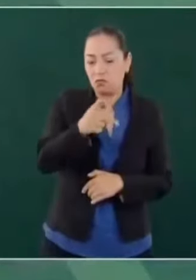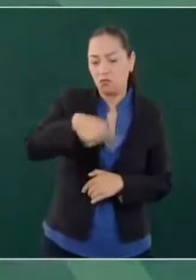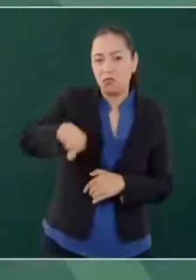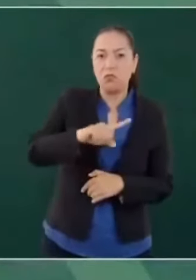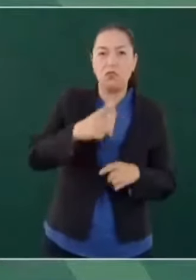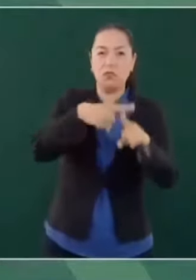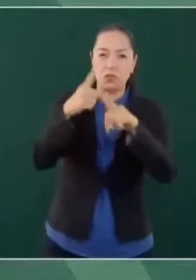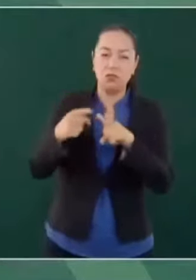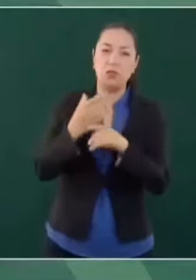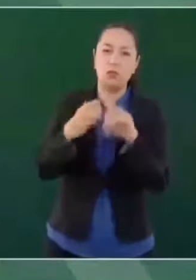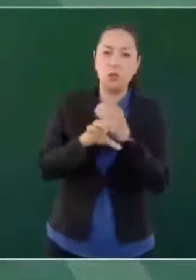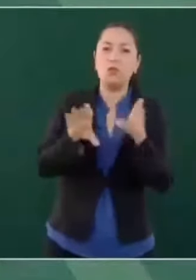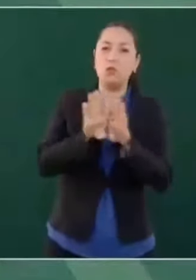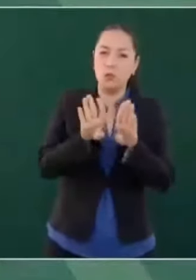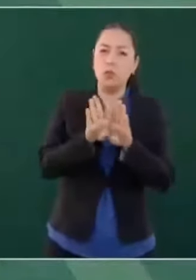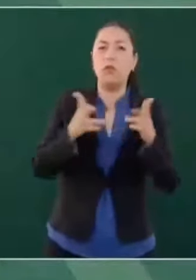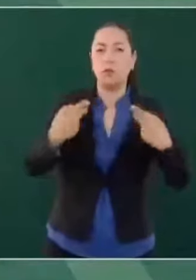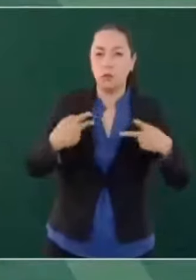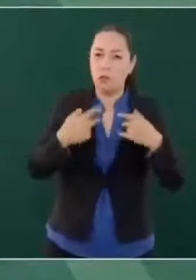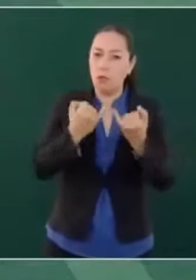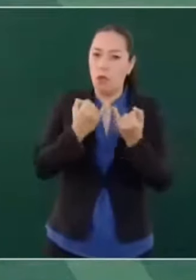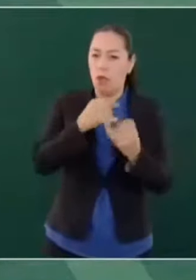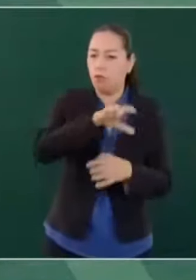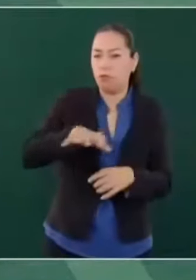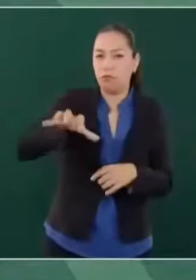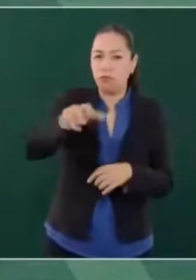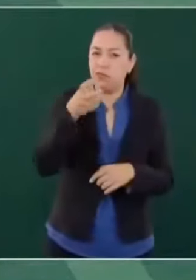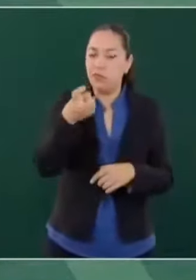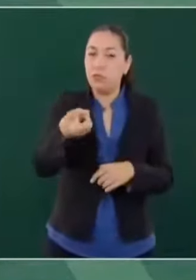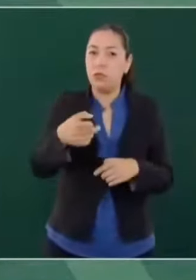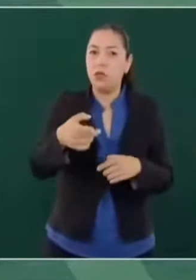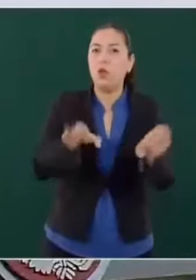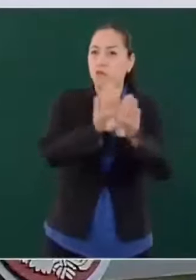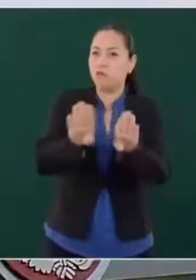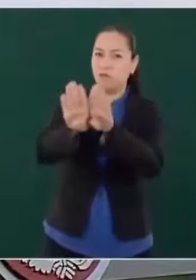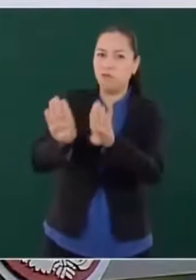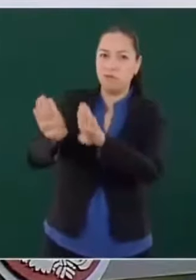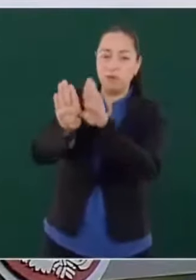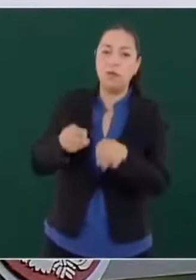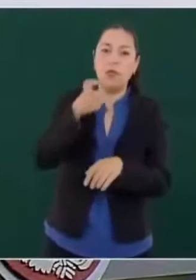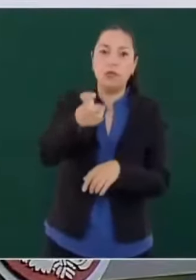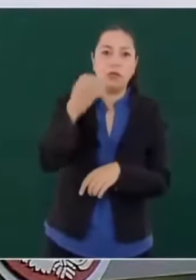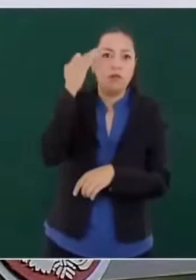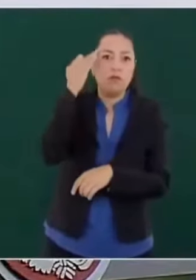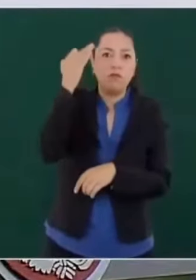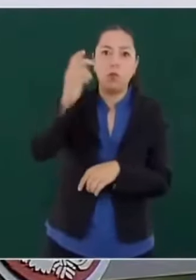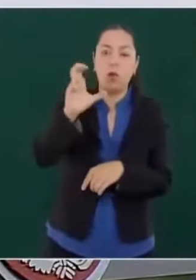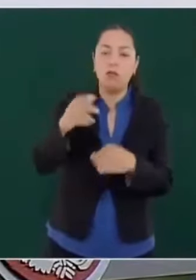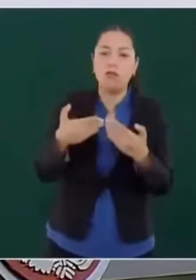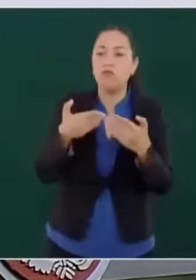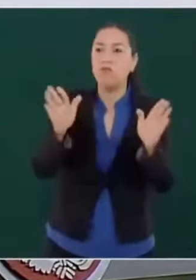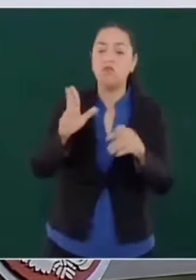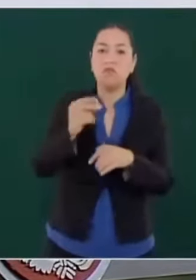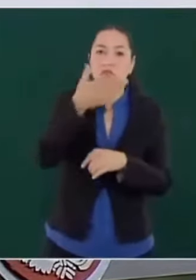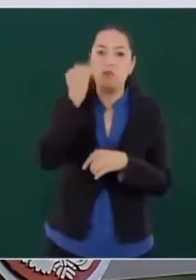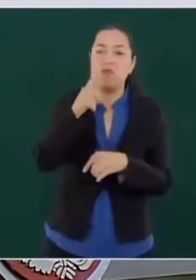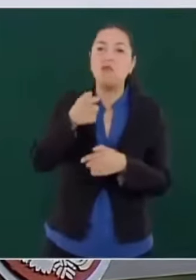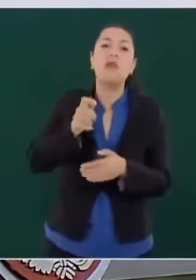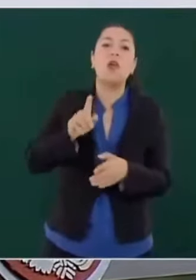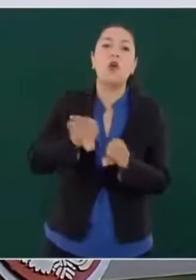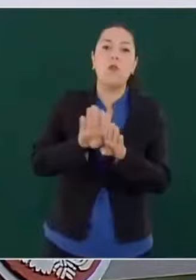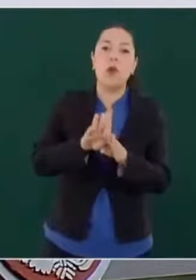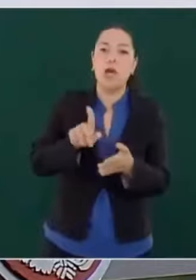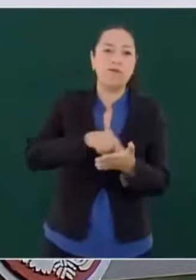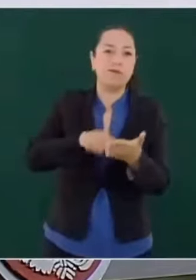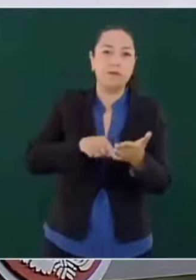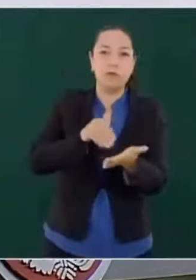bienes y archivos de la embajada en Ecuador, que quedó totalmente cerrada indefinidamente, y los servicios consulares suspendidos.